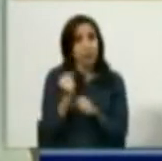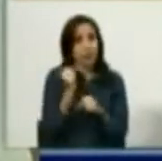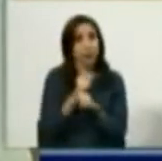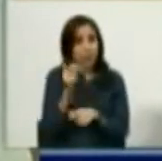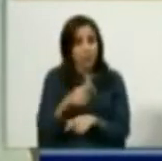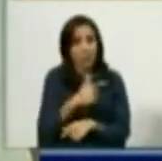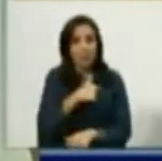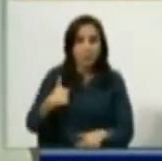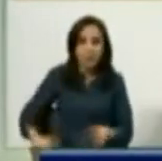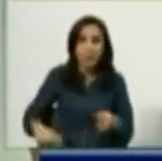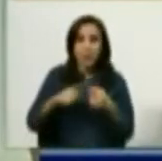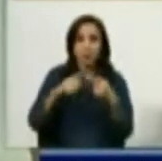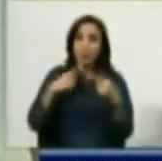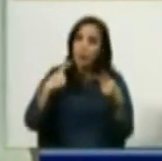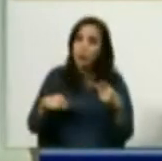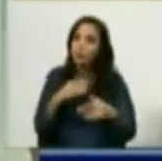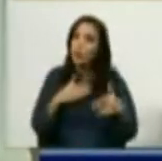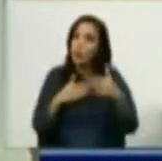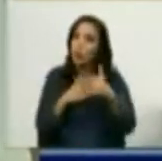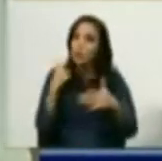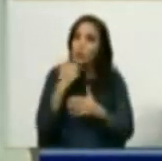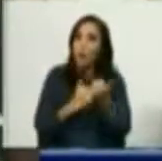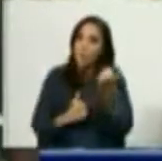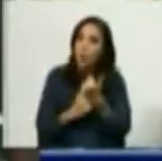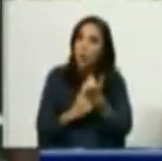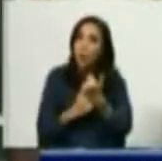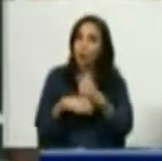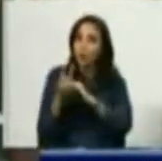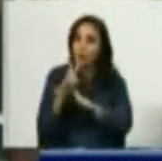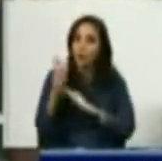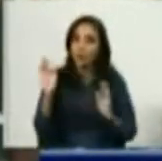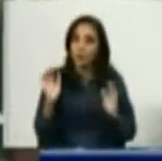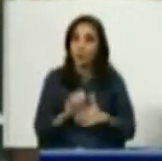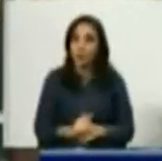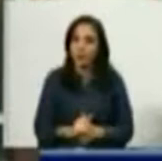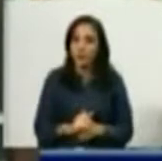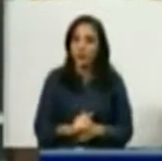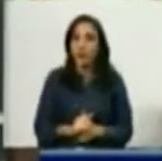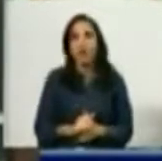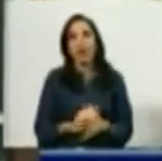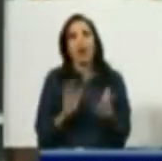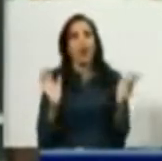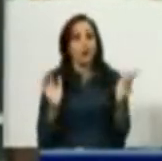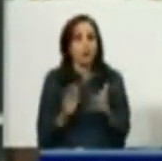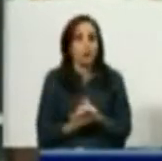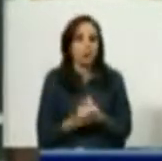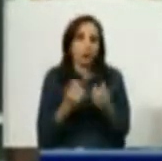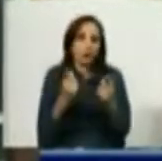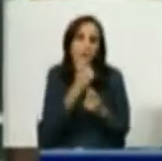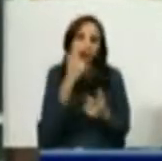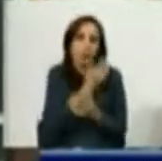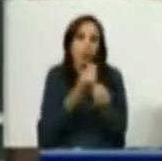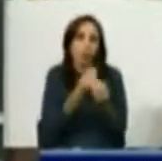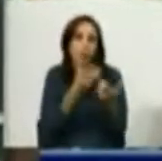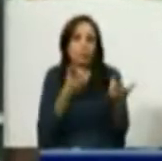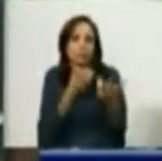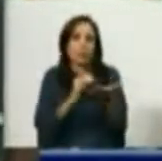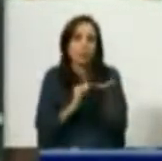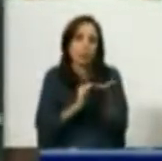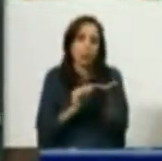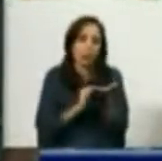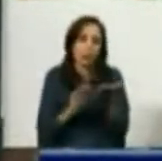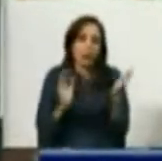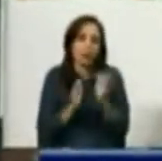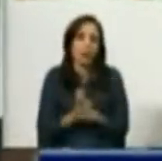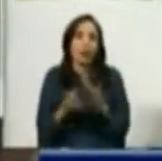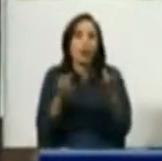contra la crisis en Venezuela faltó poquito para decir que la agenda del g20 era para tratar el tema de Venezuela faltó